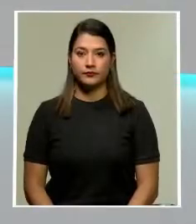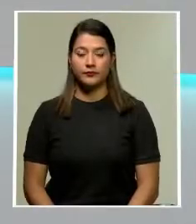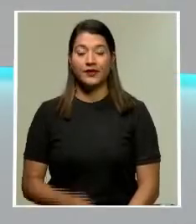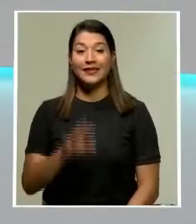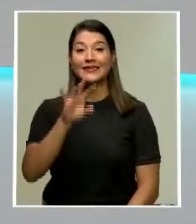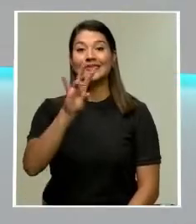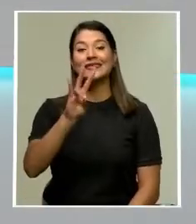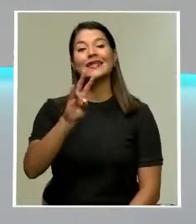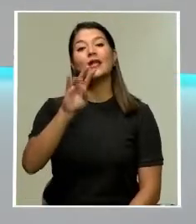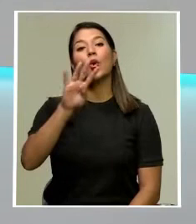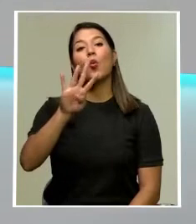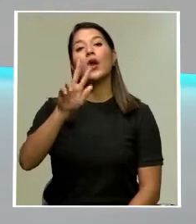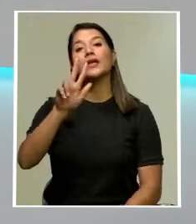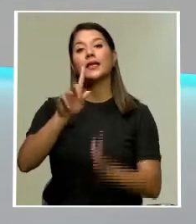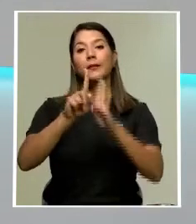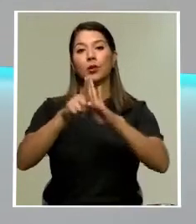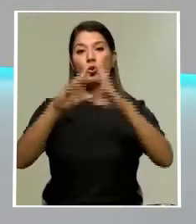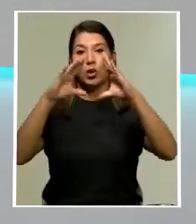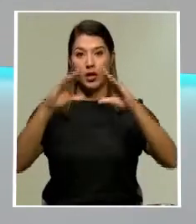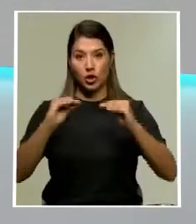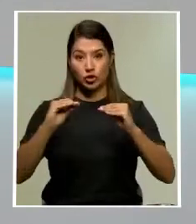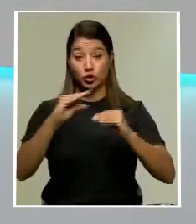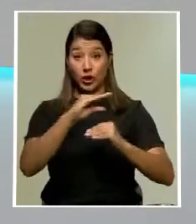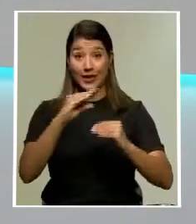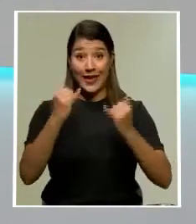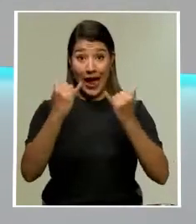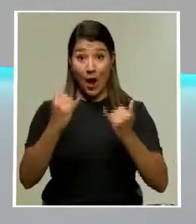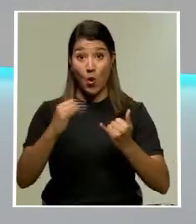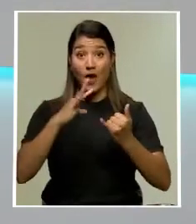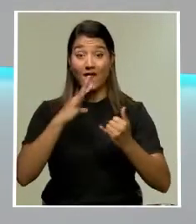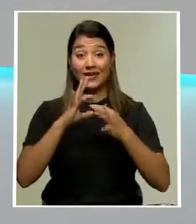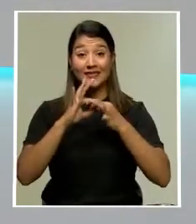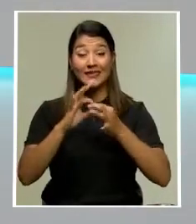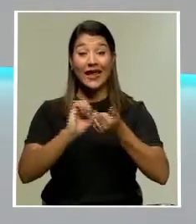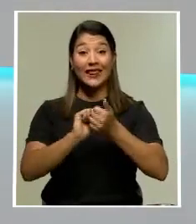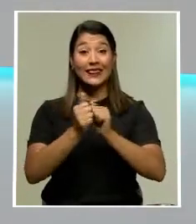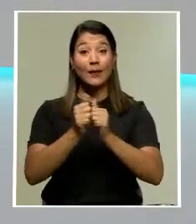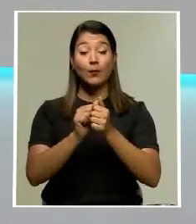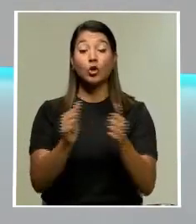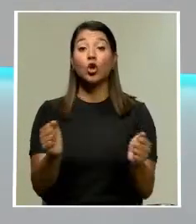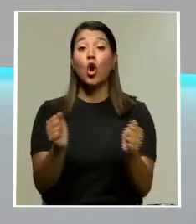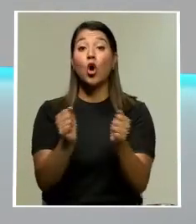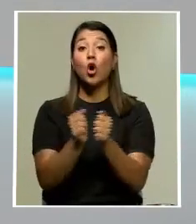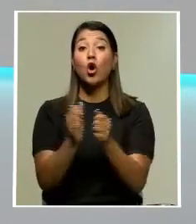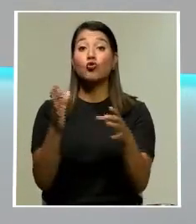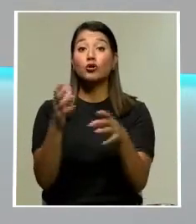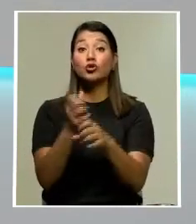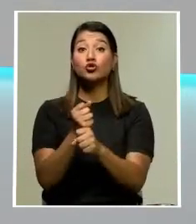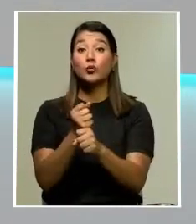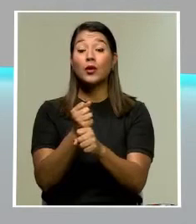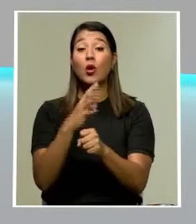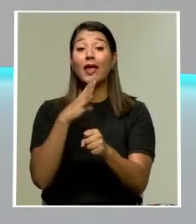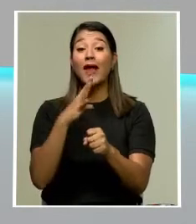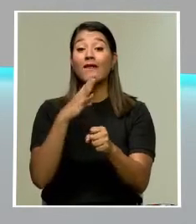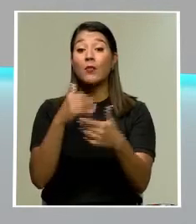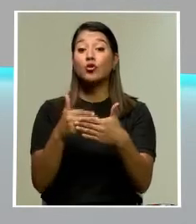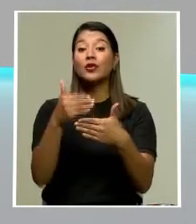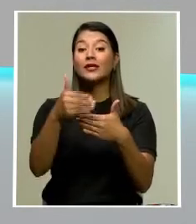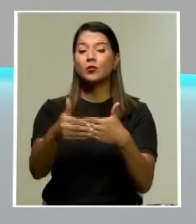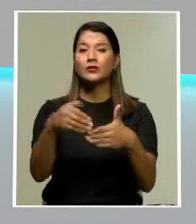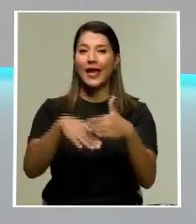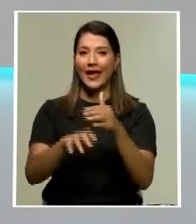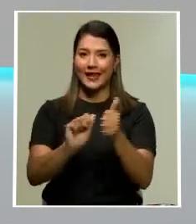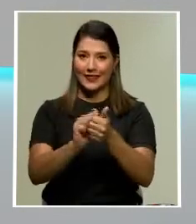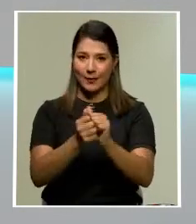7 de la noche con 43 minutos y nos vamos a los deportes con un adelanto de lo que vamos a tener en Deportivas del